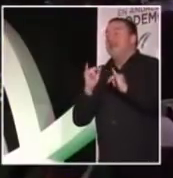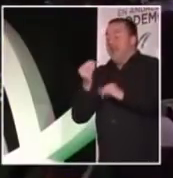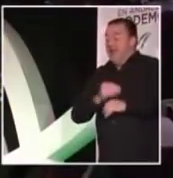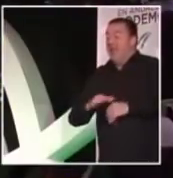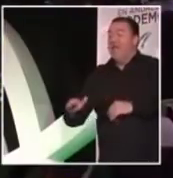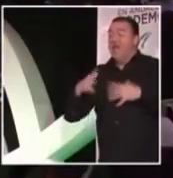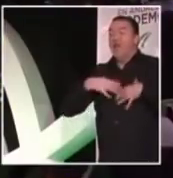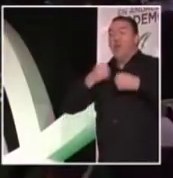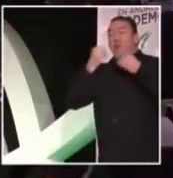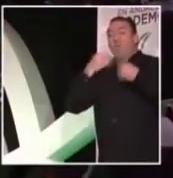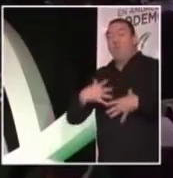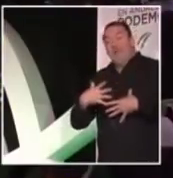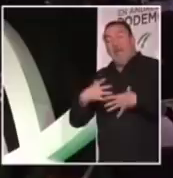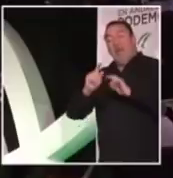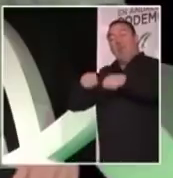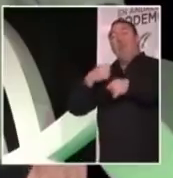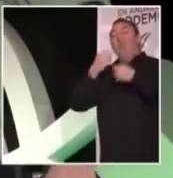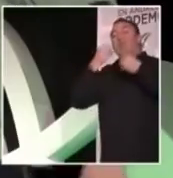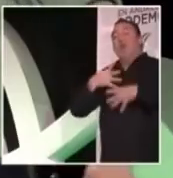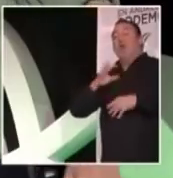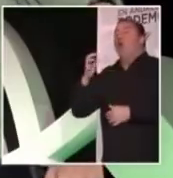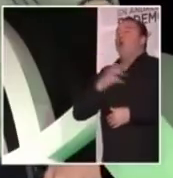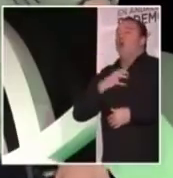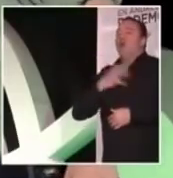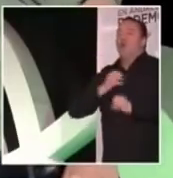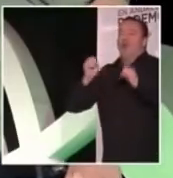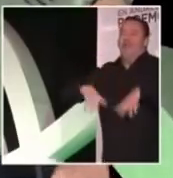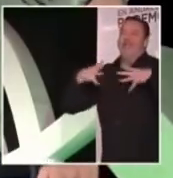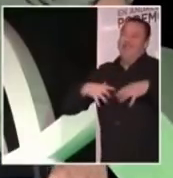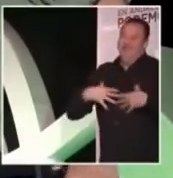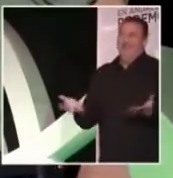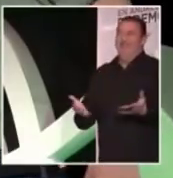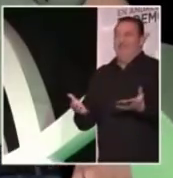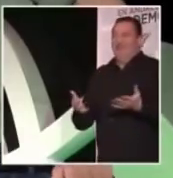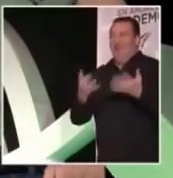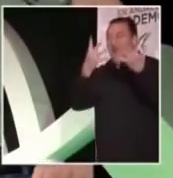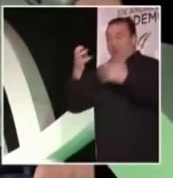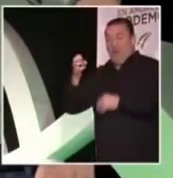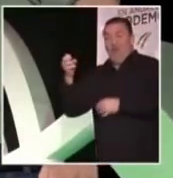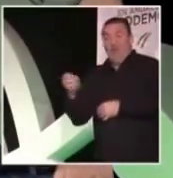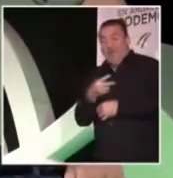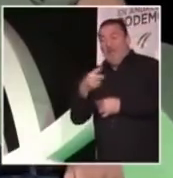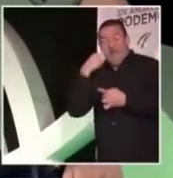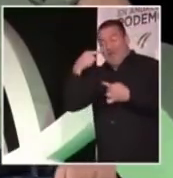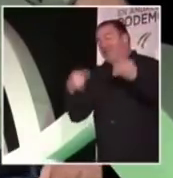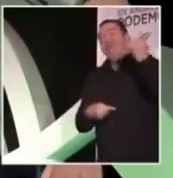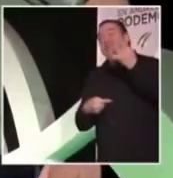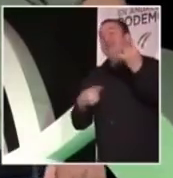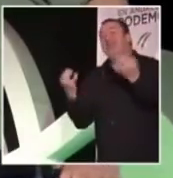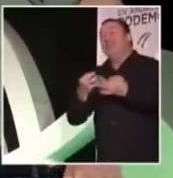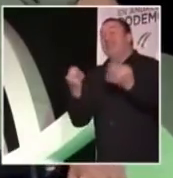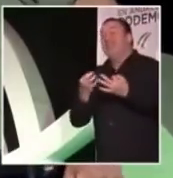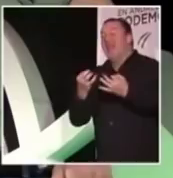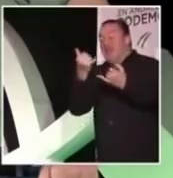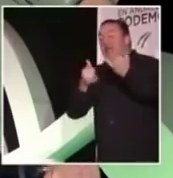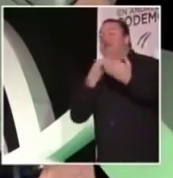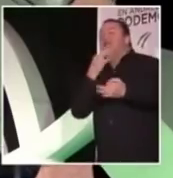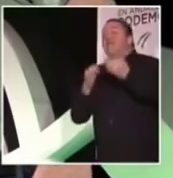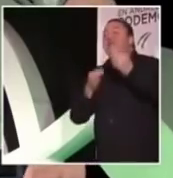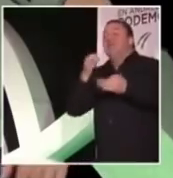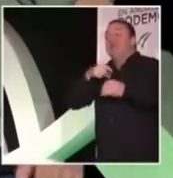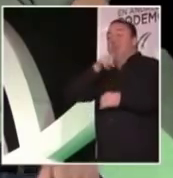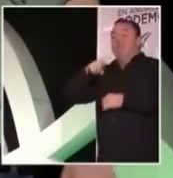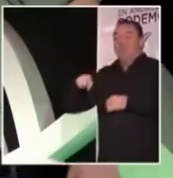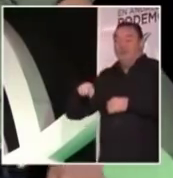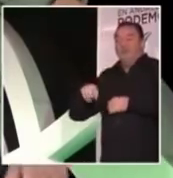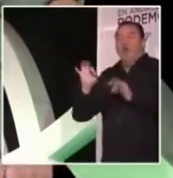niños bien vestidos o bien calzados o no poder llevarles así. 900 euros es la diferencia entre llegar a fin de mes con dignidad